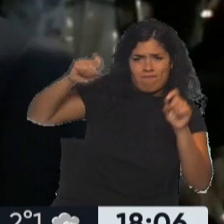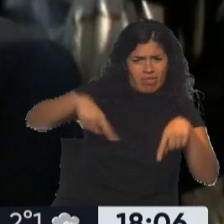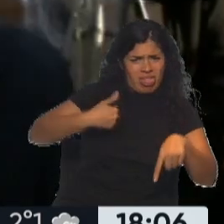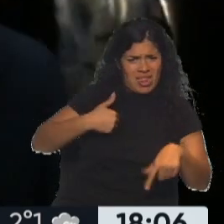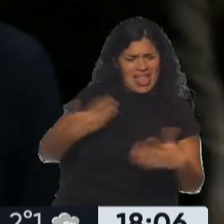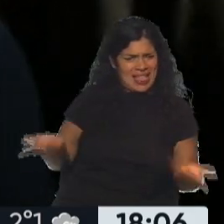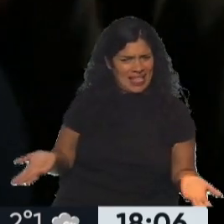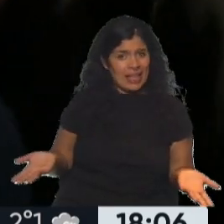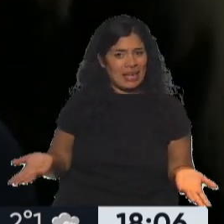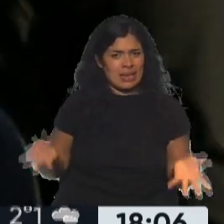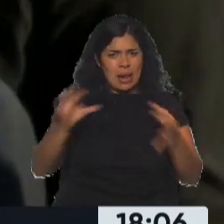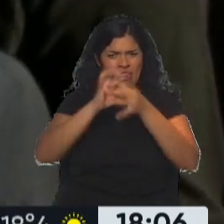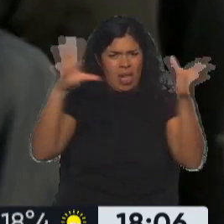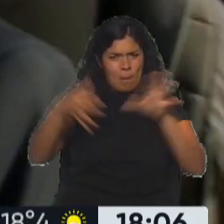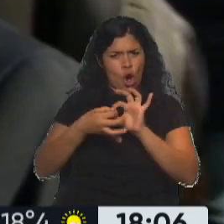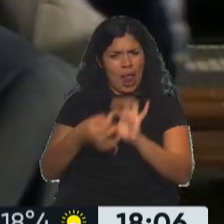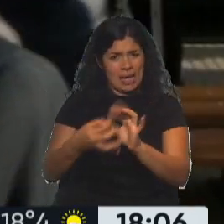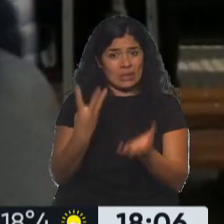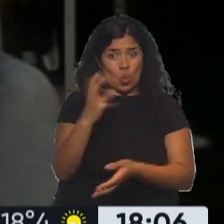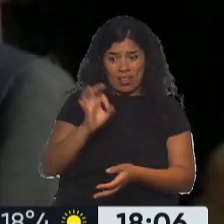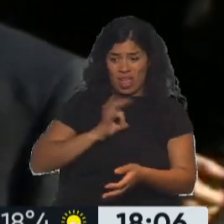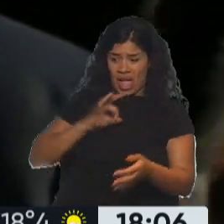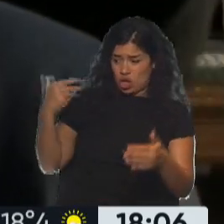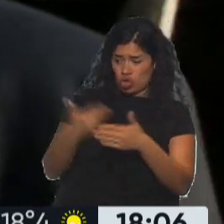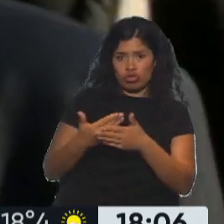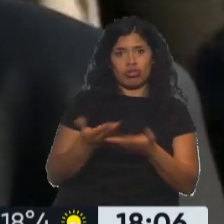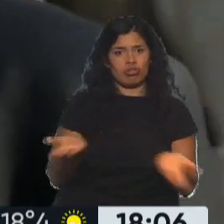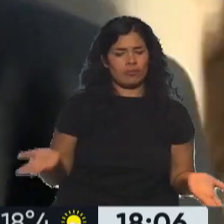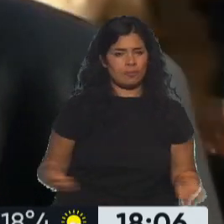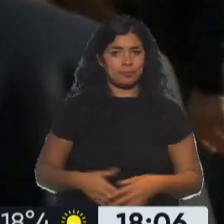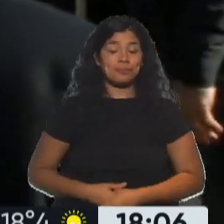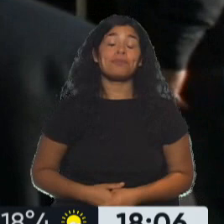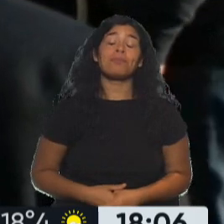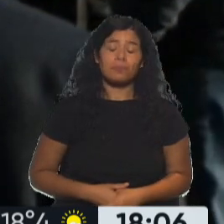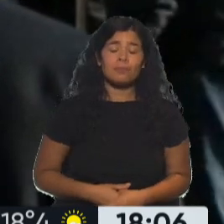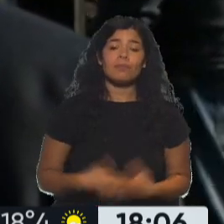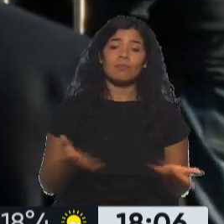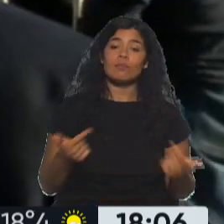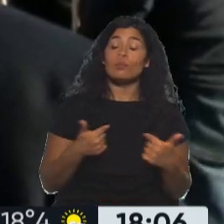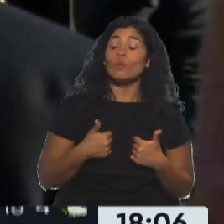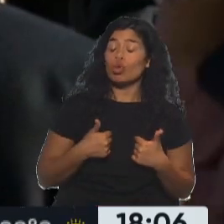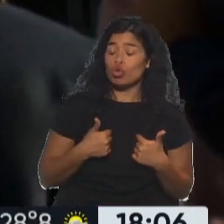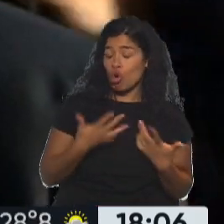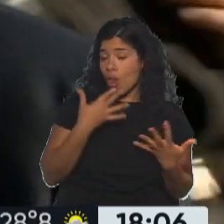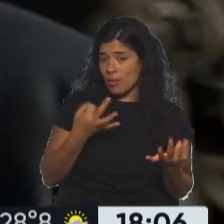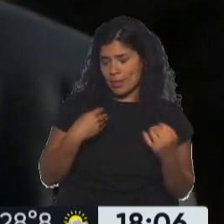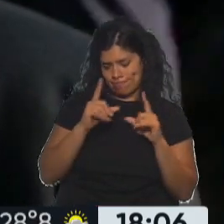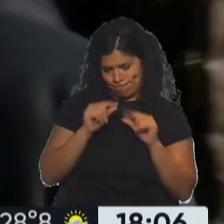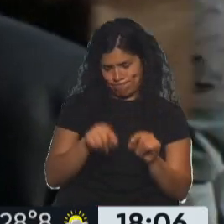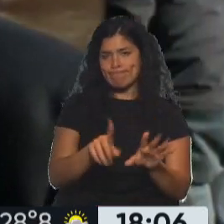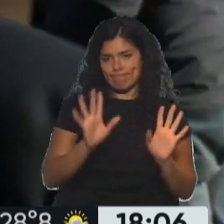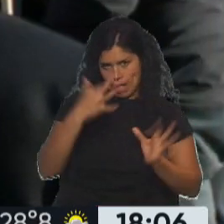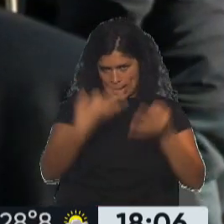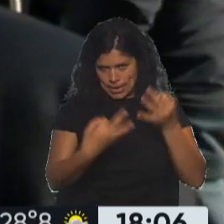la democracia argentina, no solamente en los últimos 40 años, sino de todo este proceso. Por lo tanto, soy muy, muy crítico de eso y creo que